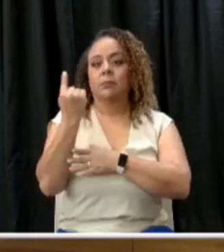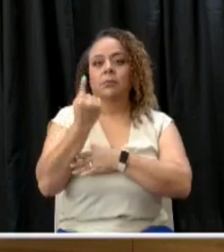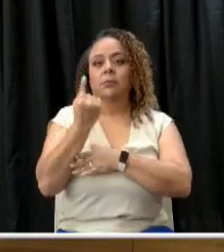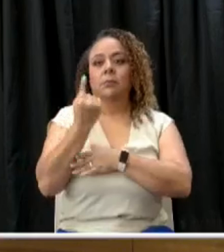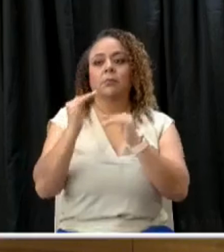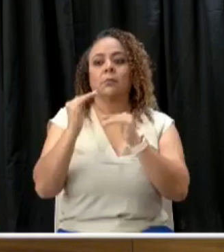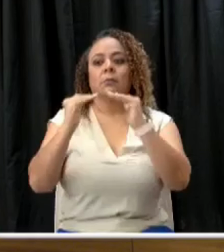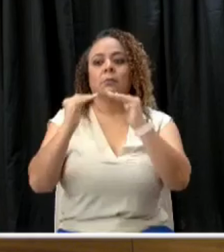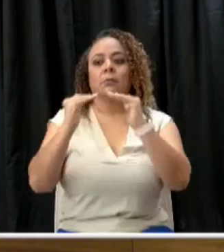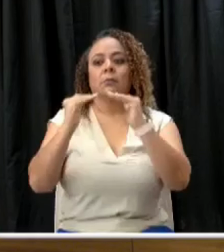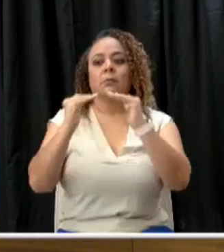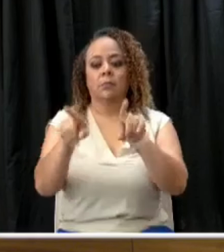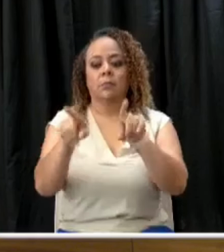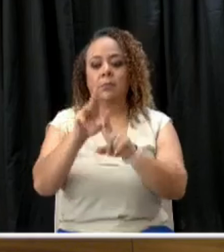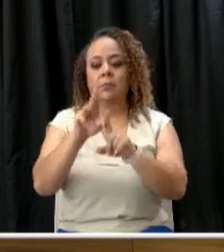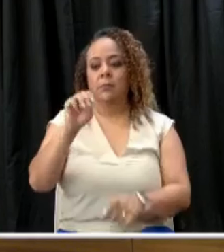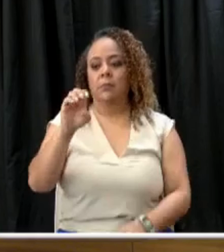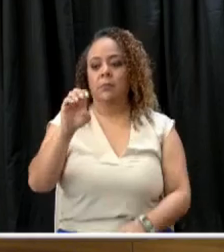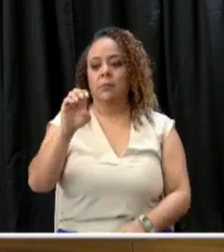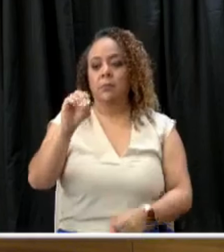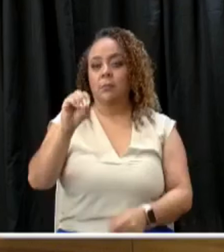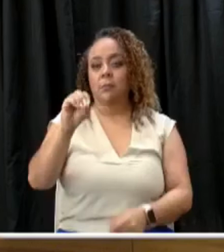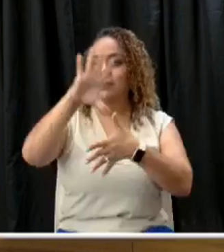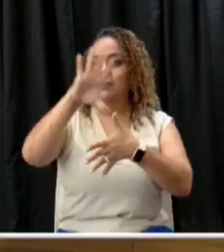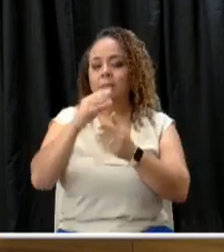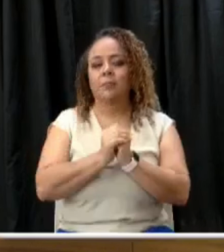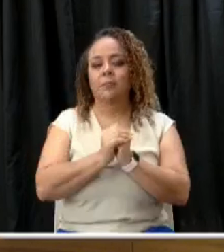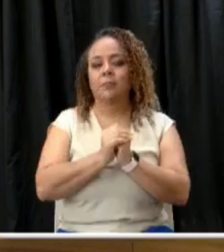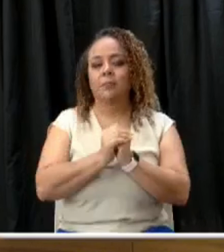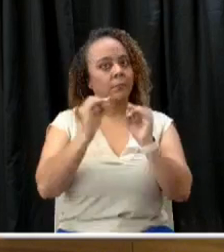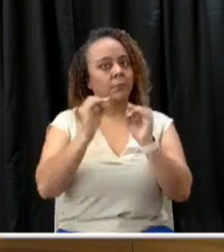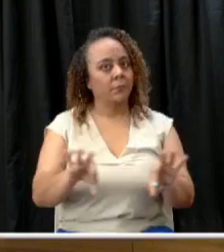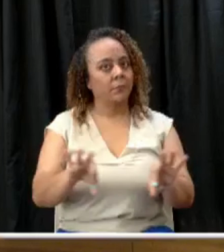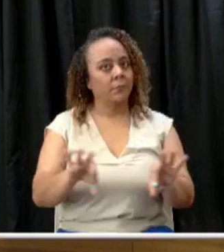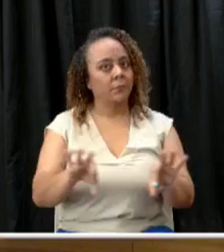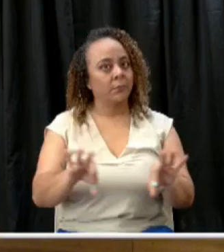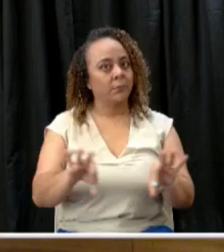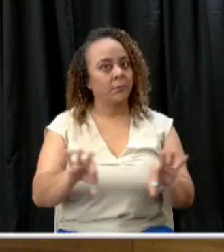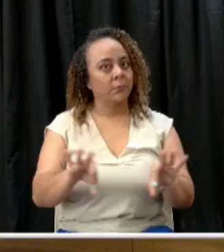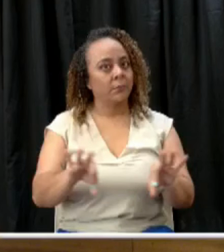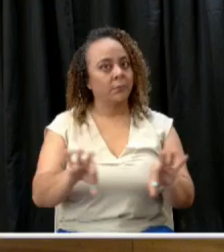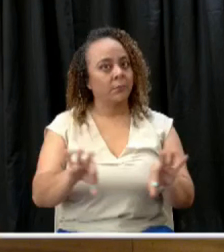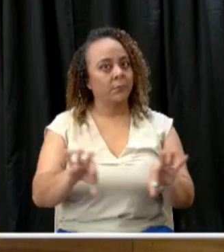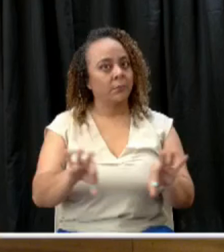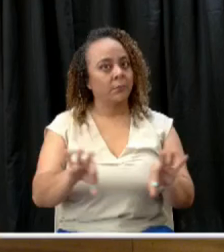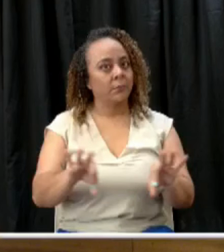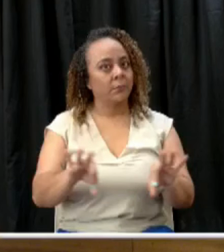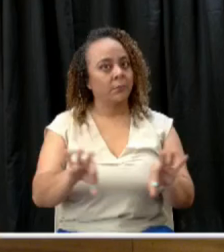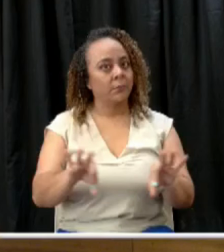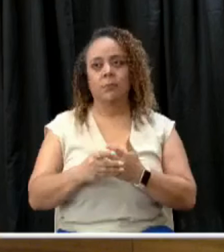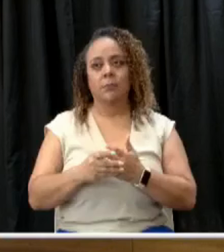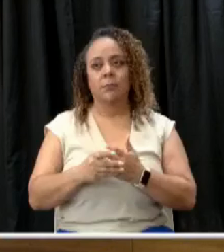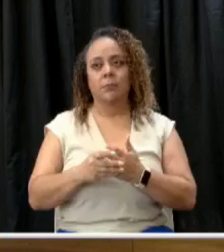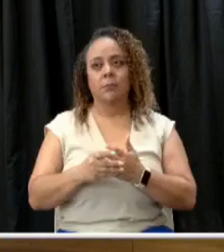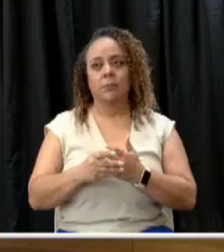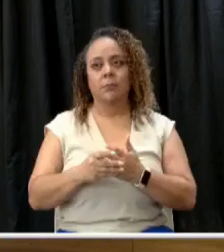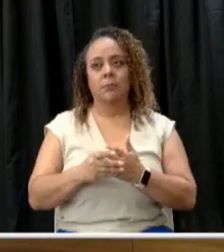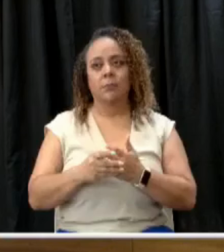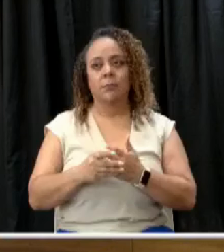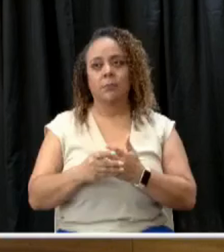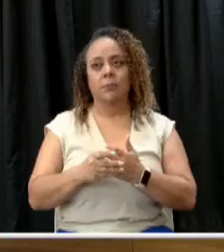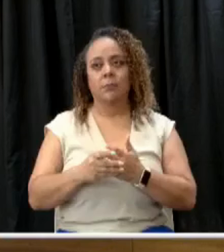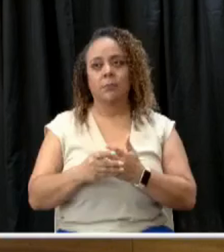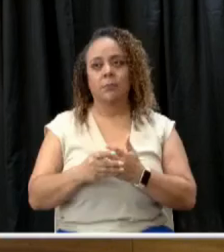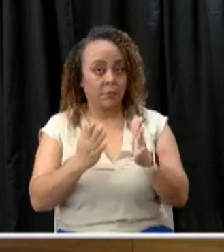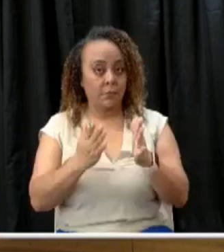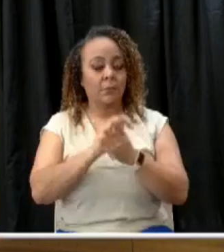Costa Rica, sino a nivel de Mesoamérica, por supuesto, muy importante también a nivel de Centroamérica. Y para usted, persona empleadora, y usted,